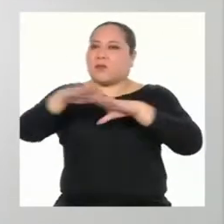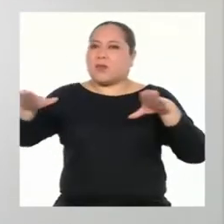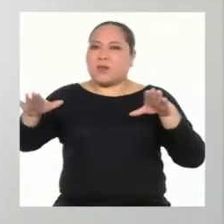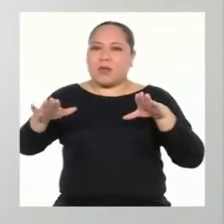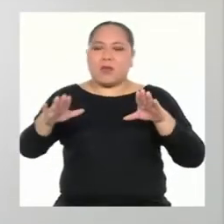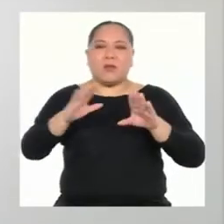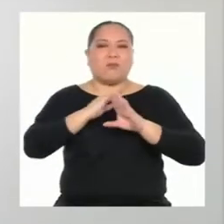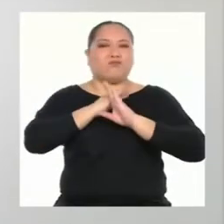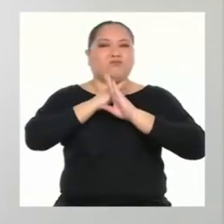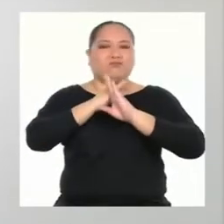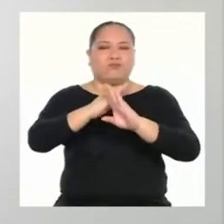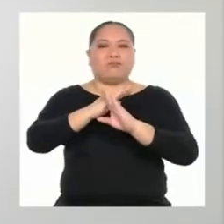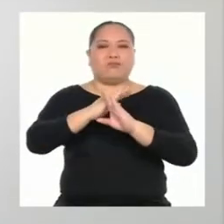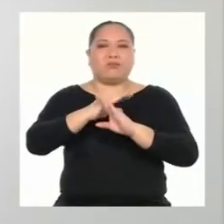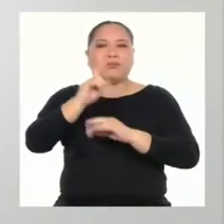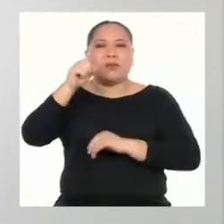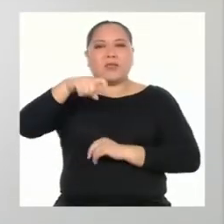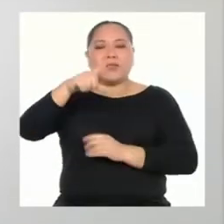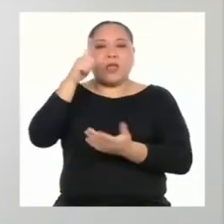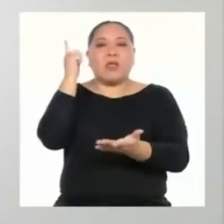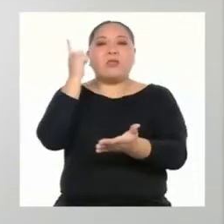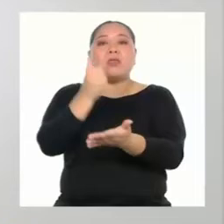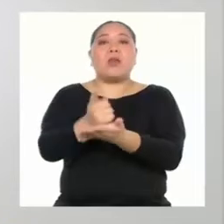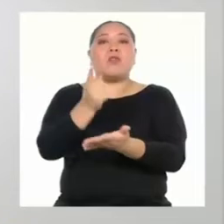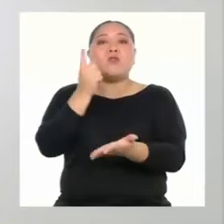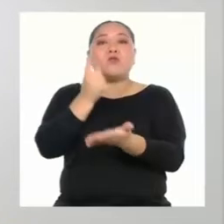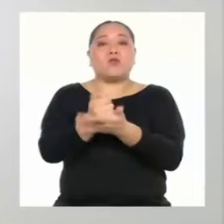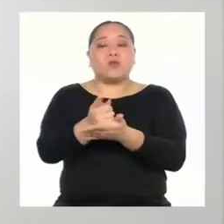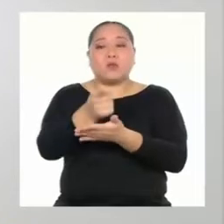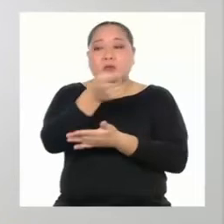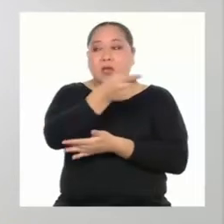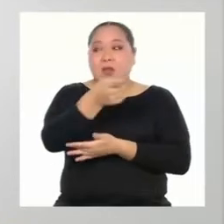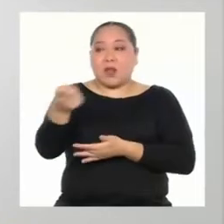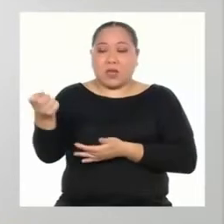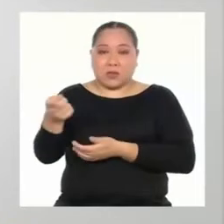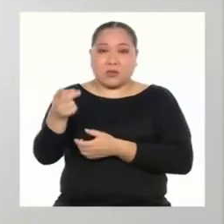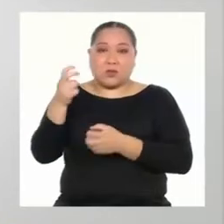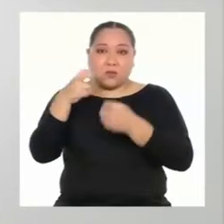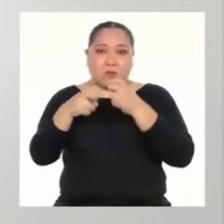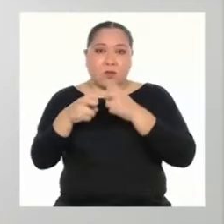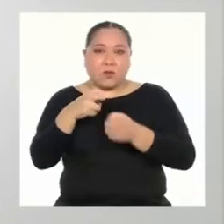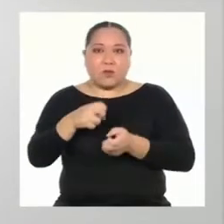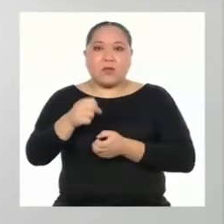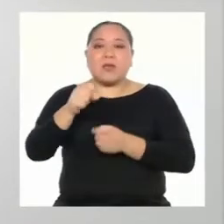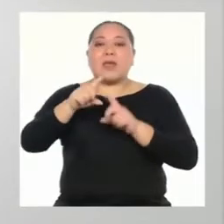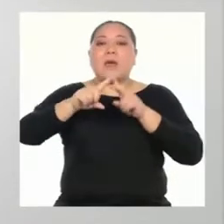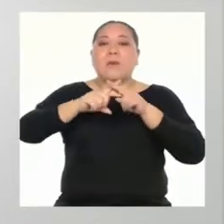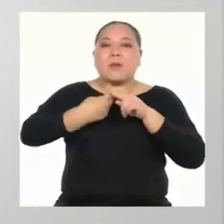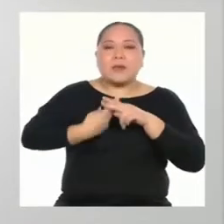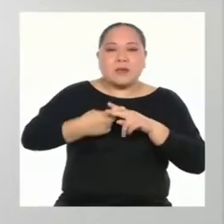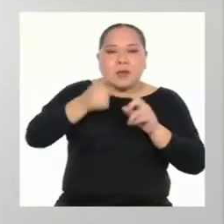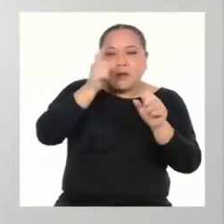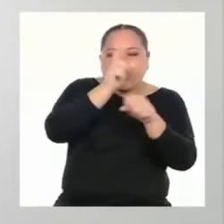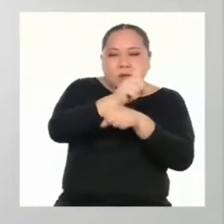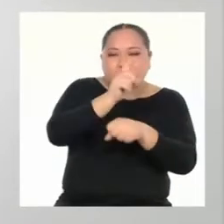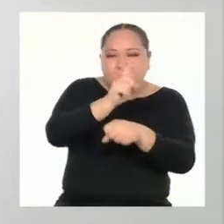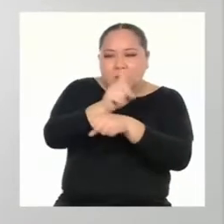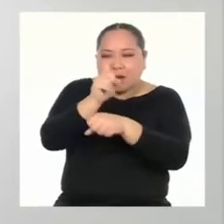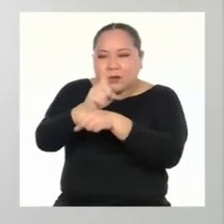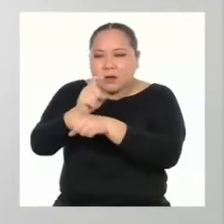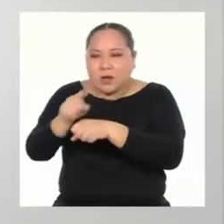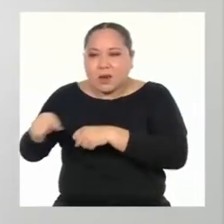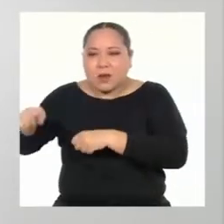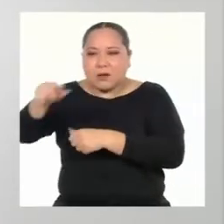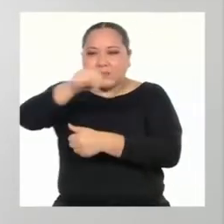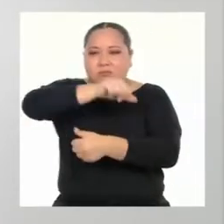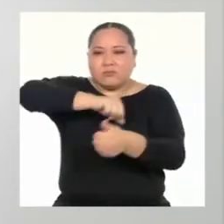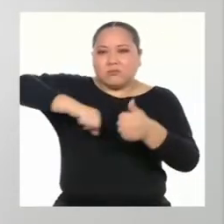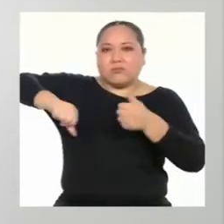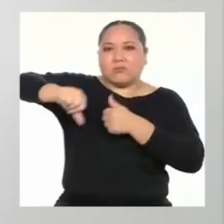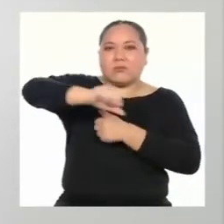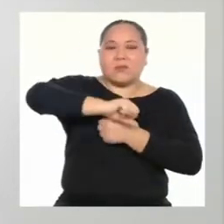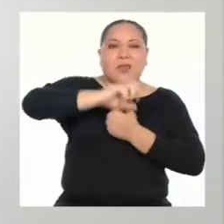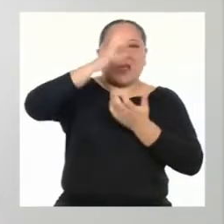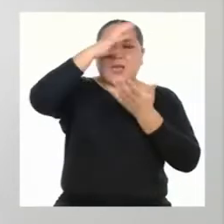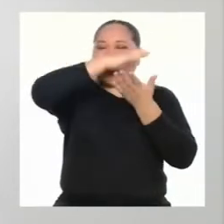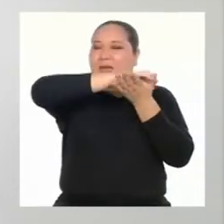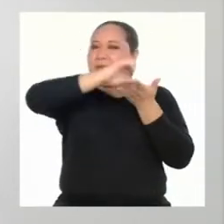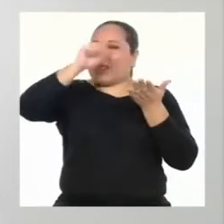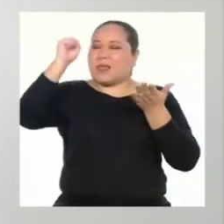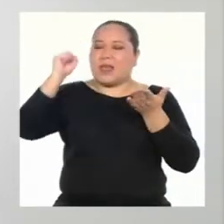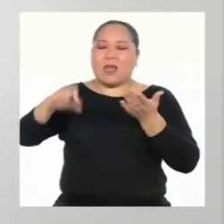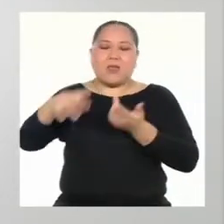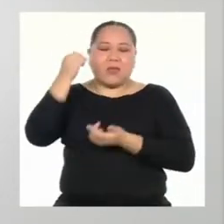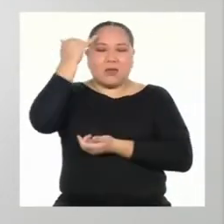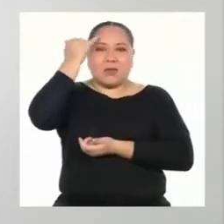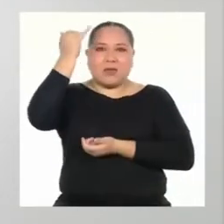alto. Debemos denunciar estos casos y comenzar a concientizar a quienes nos rodean, desterrando ideas